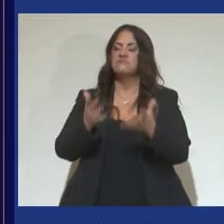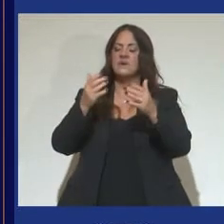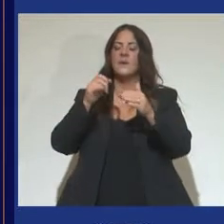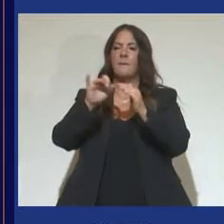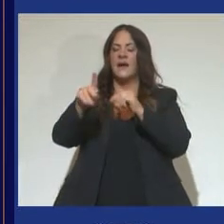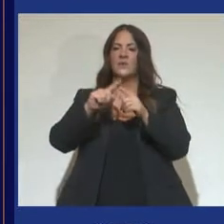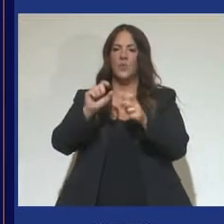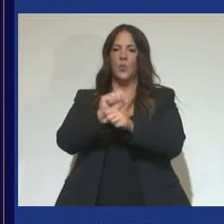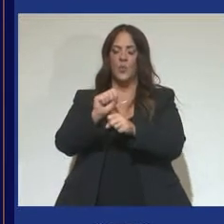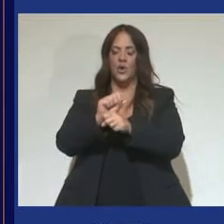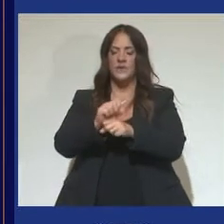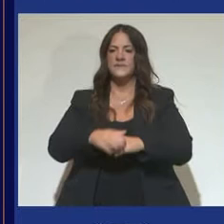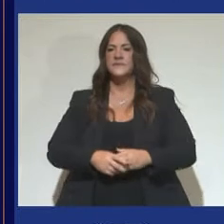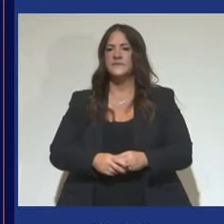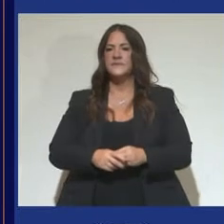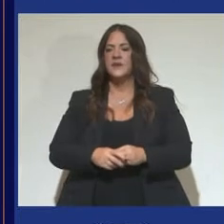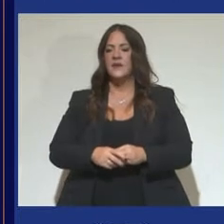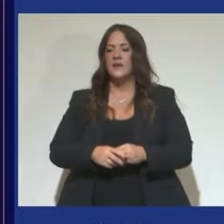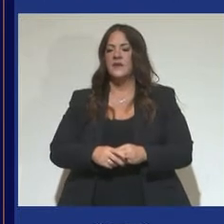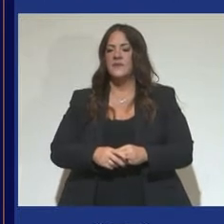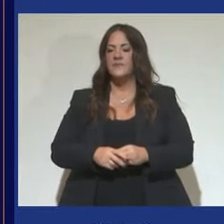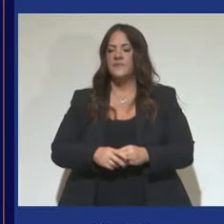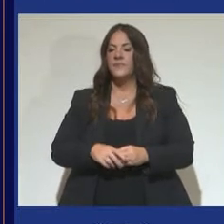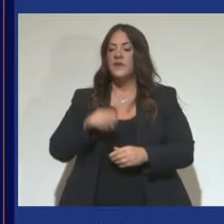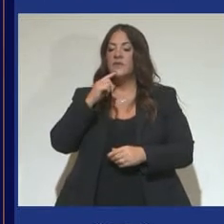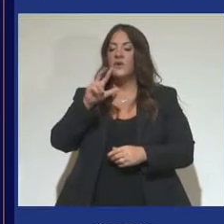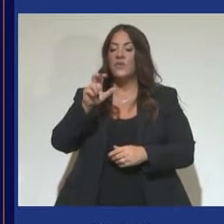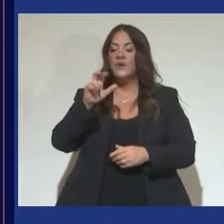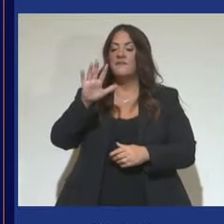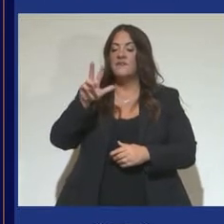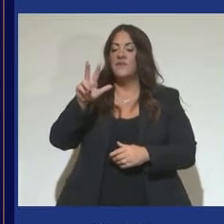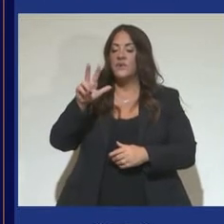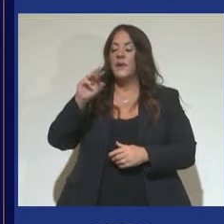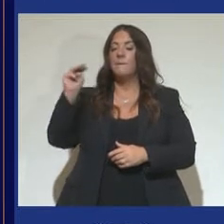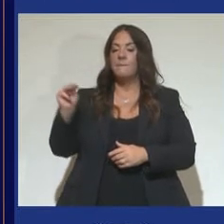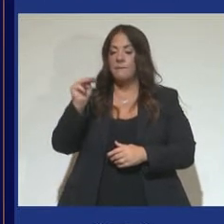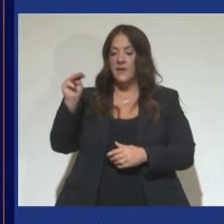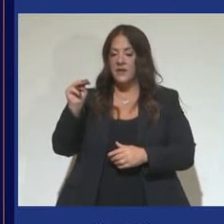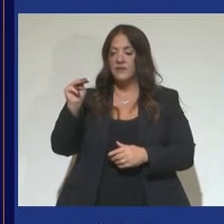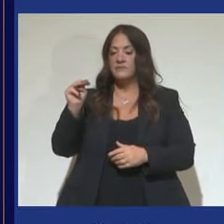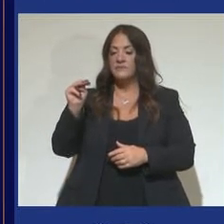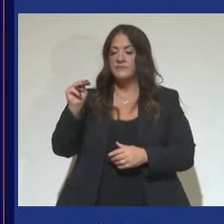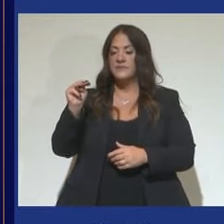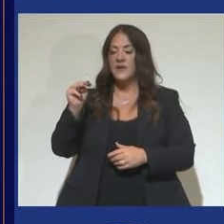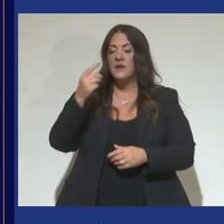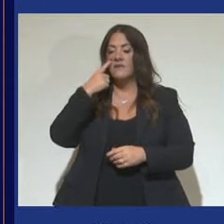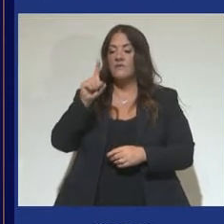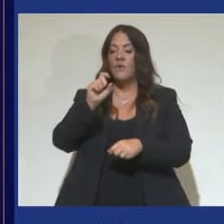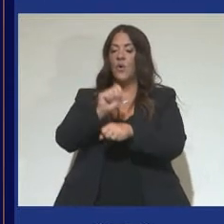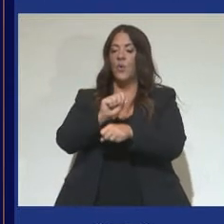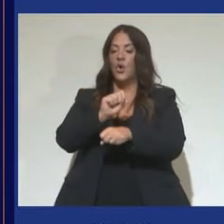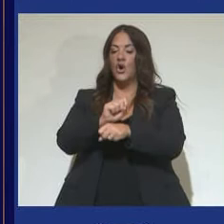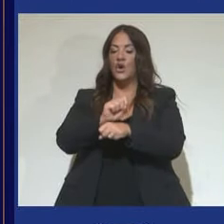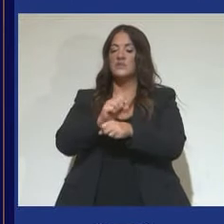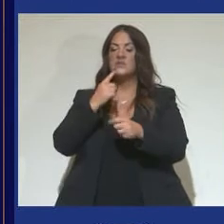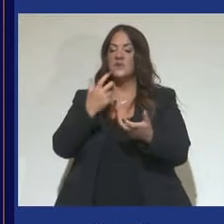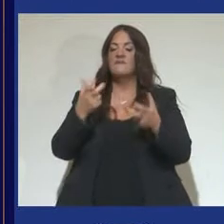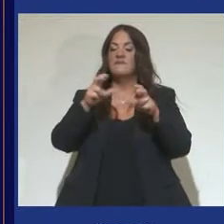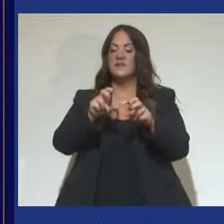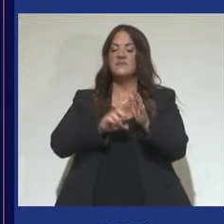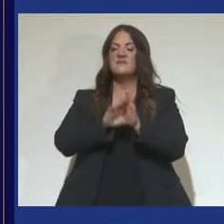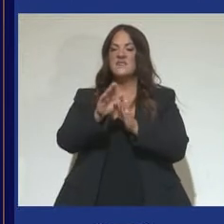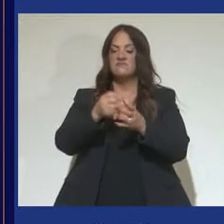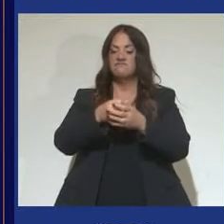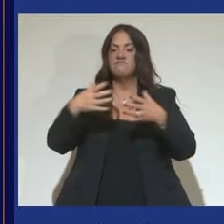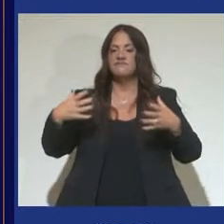estamos proporcionando 353 millones de dólares para desarrollo en la fuerza laboral tal vez lo más importante como inversión que